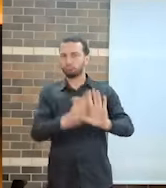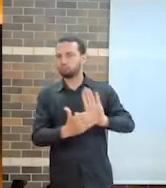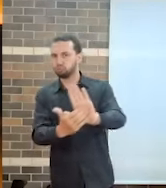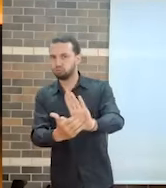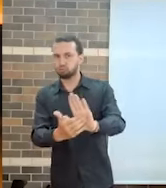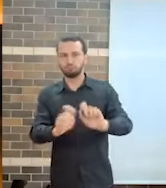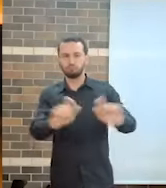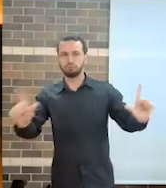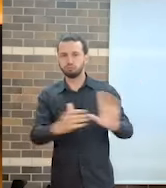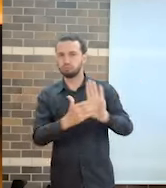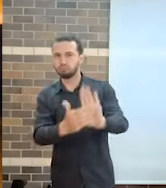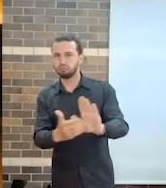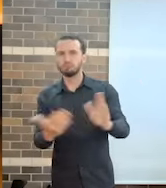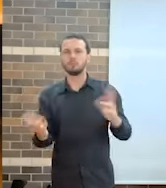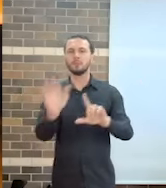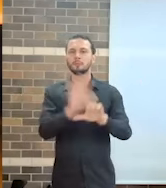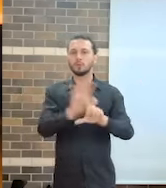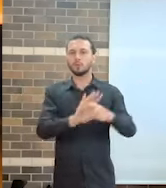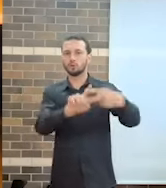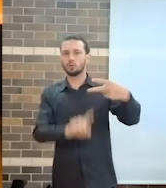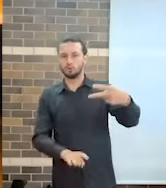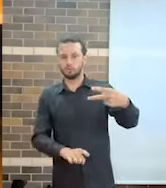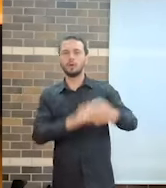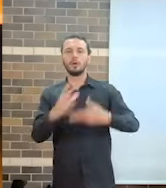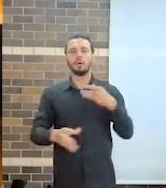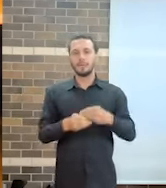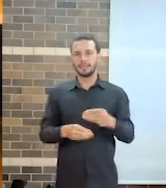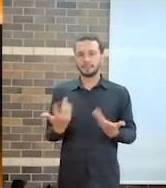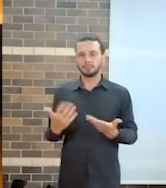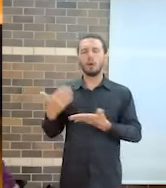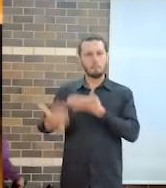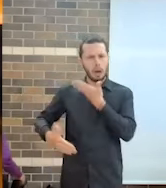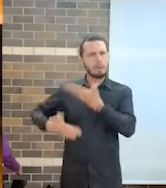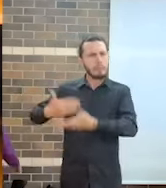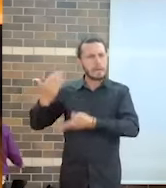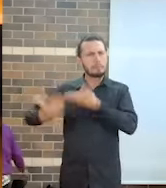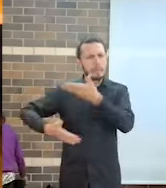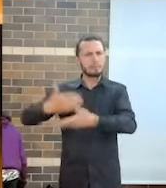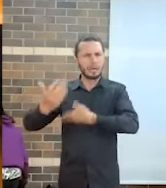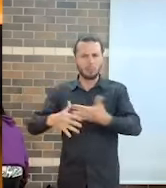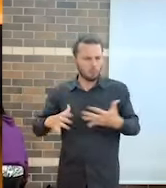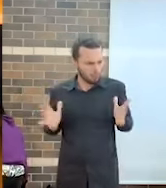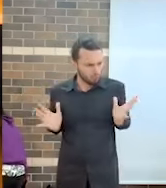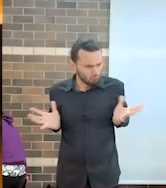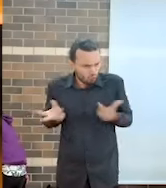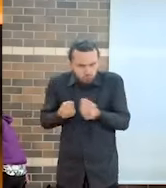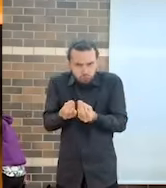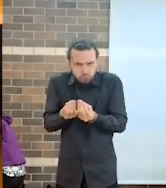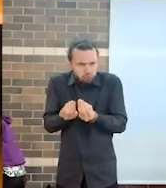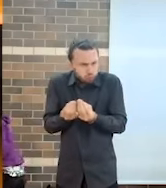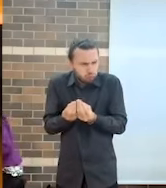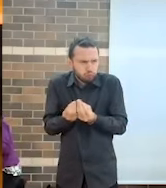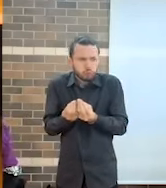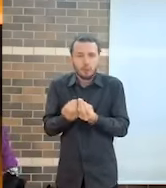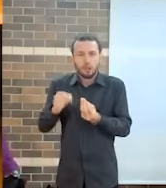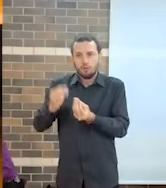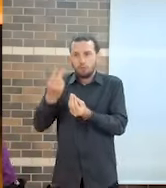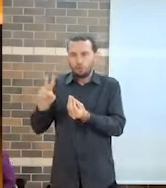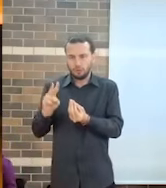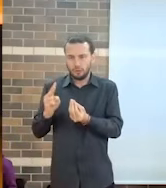decirles que venimos caminando en las juntanzas. Esta es la juntanza